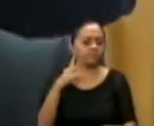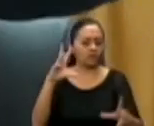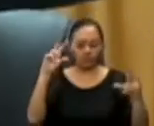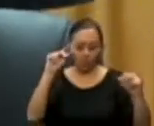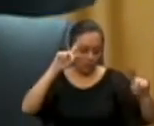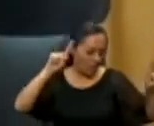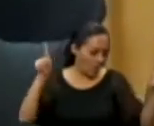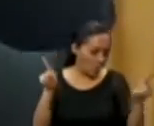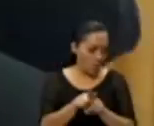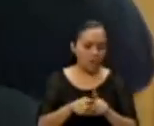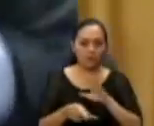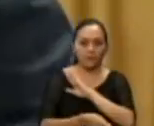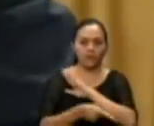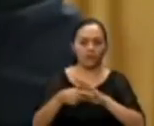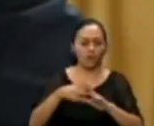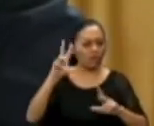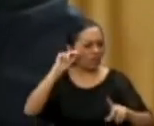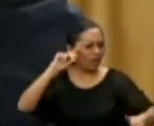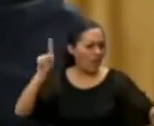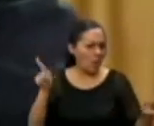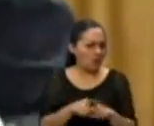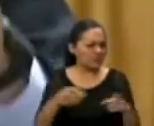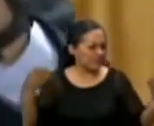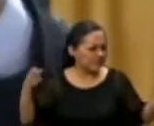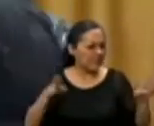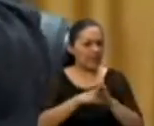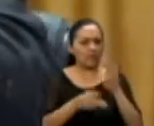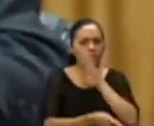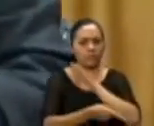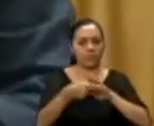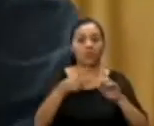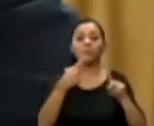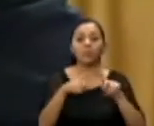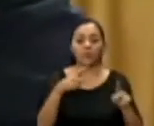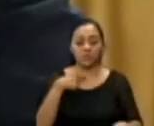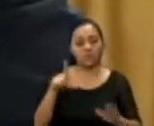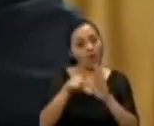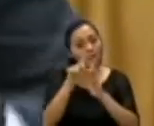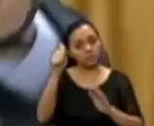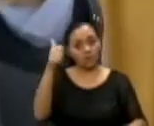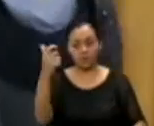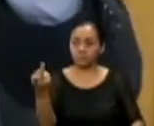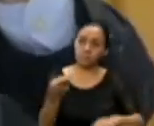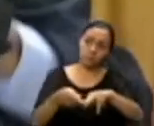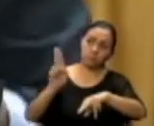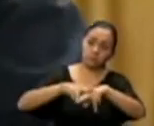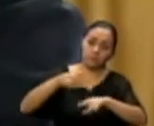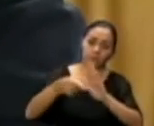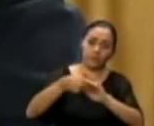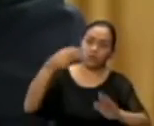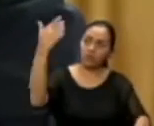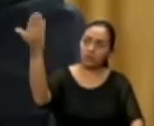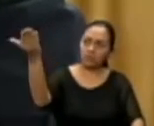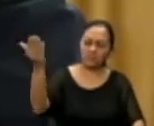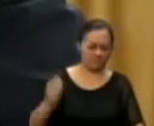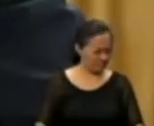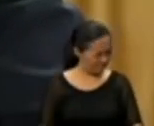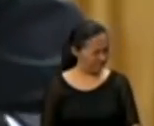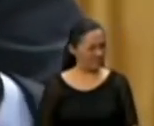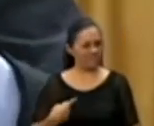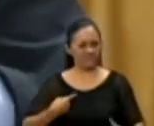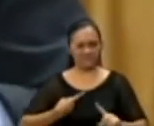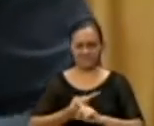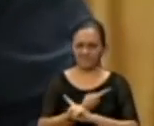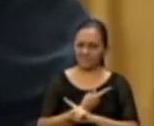ha dirigido toma de pozos petrolera etcétera pero ahora pide más plata del petróleo porque para eso supuestamente el plantón para